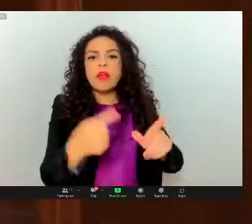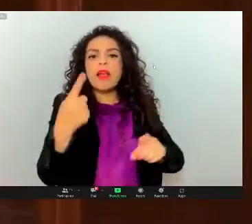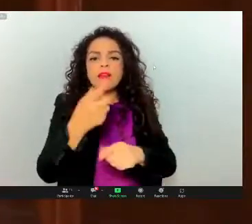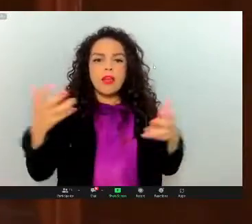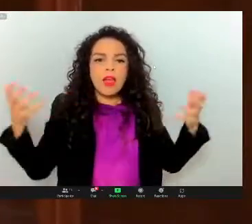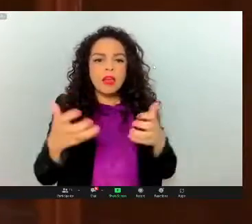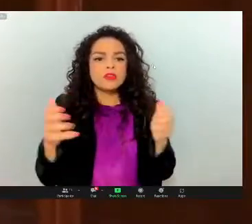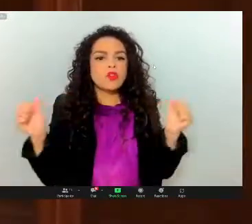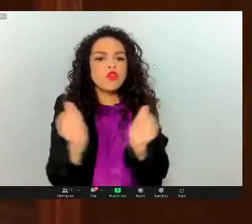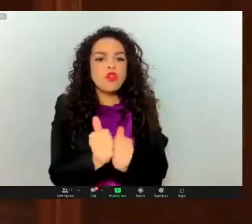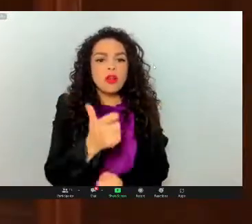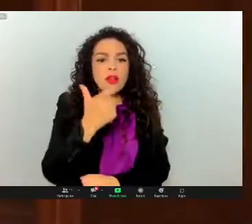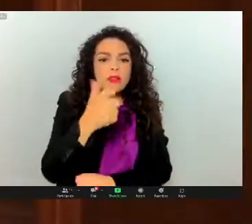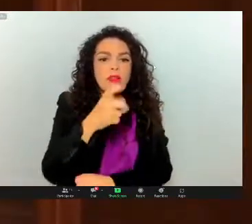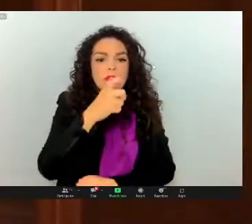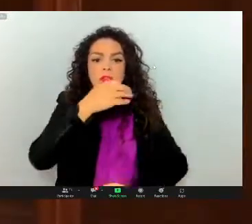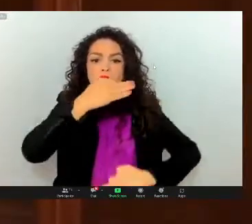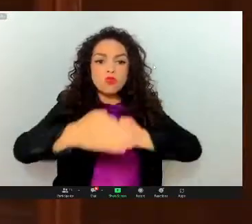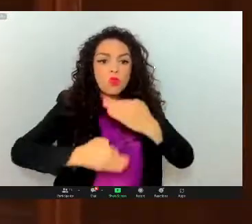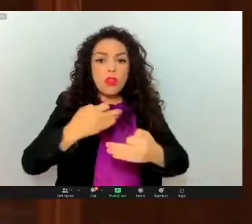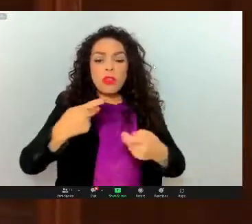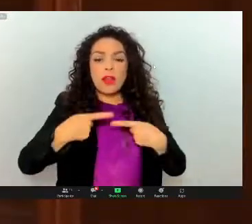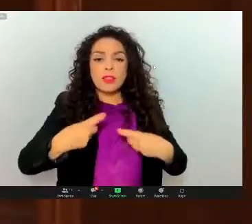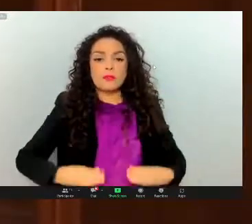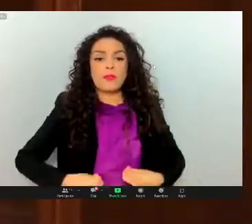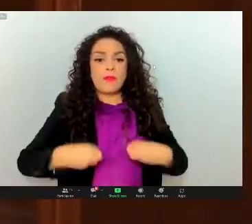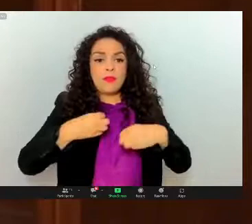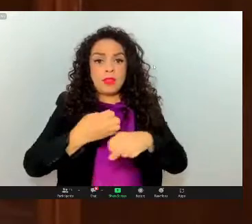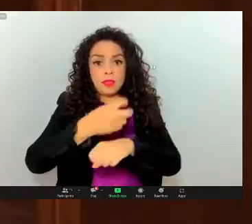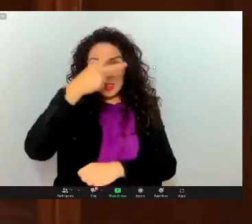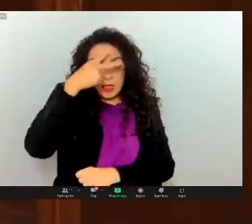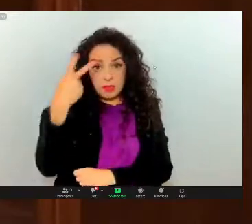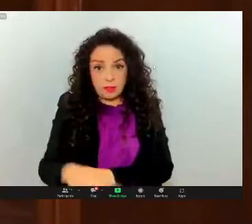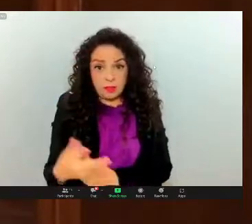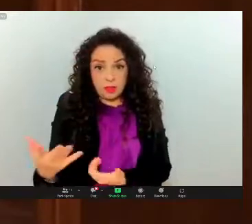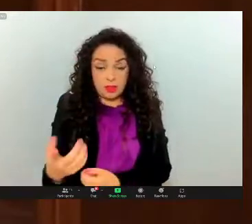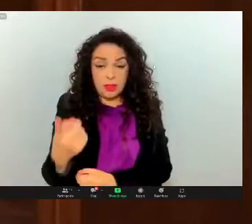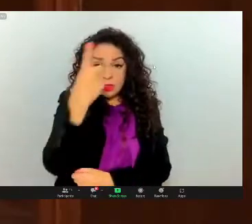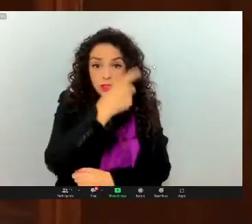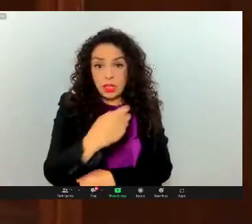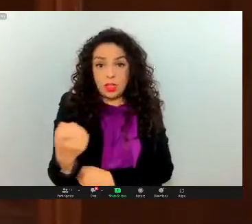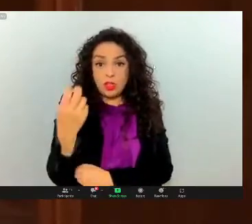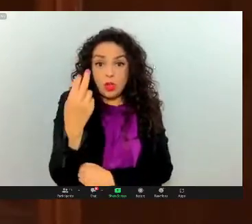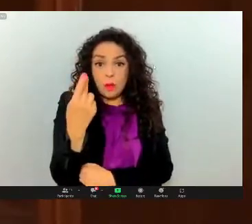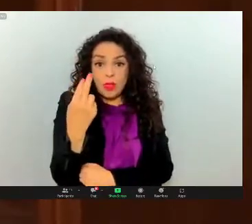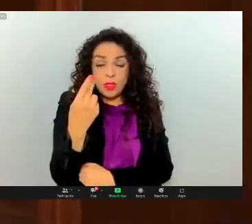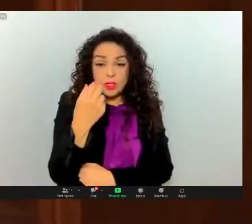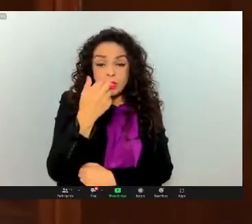uno de los 125 municipios. Muchas gracias.